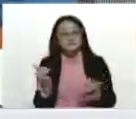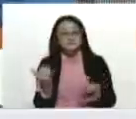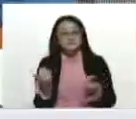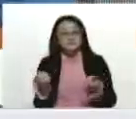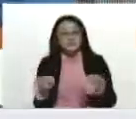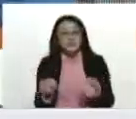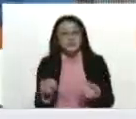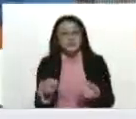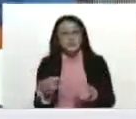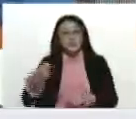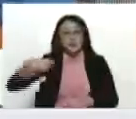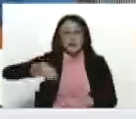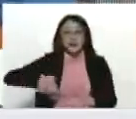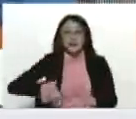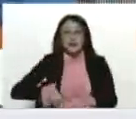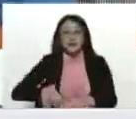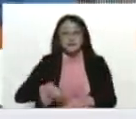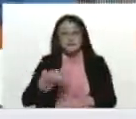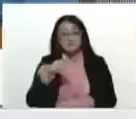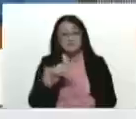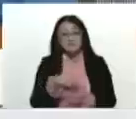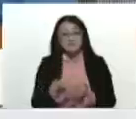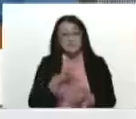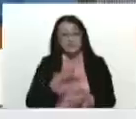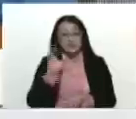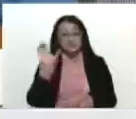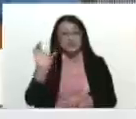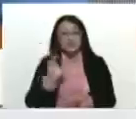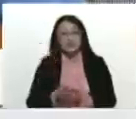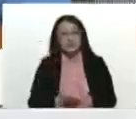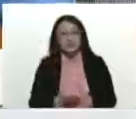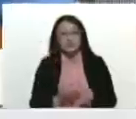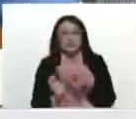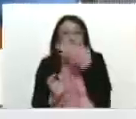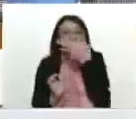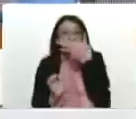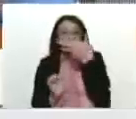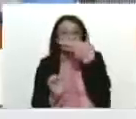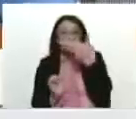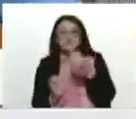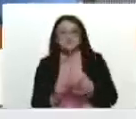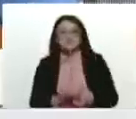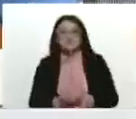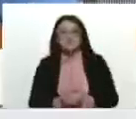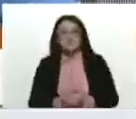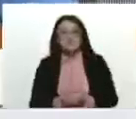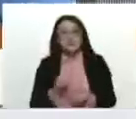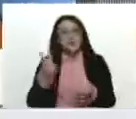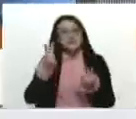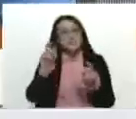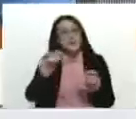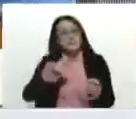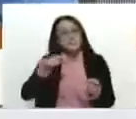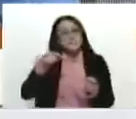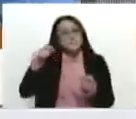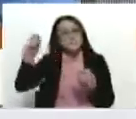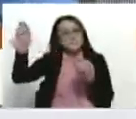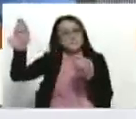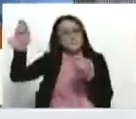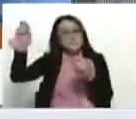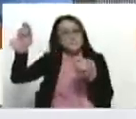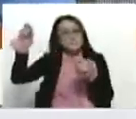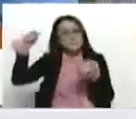el ingreso que tenía el estado por exportaciones básicamente